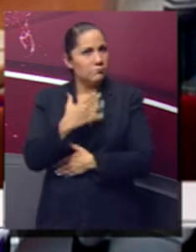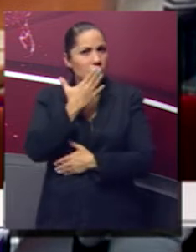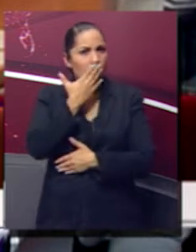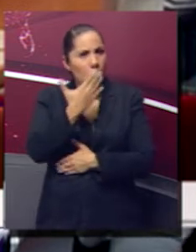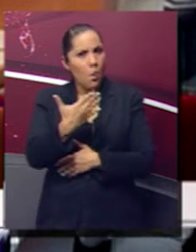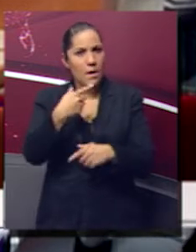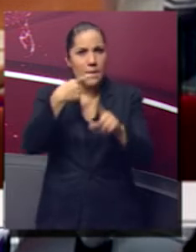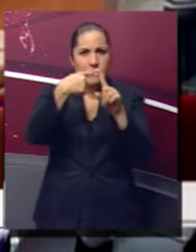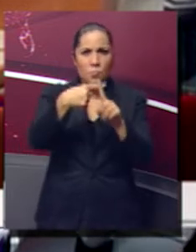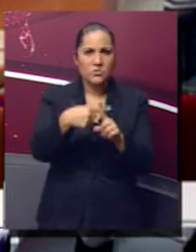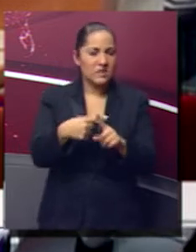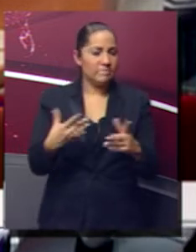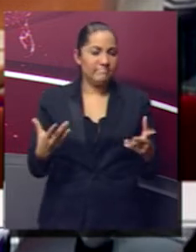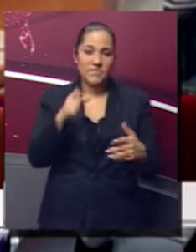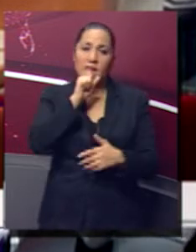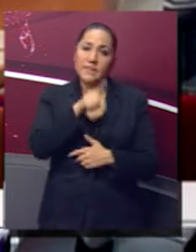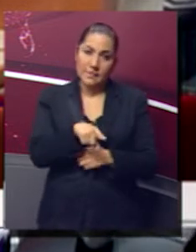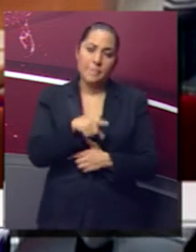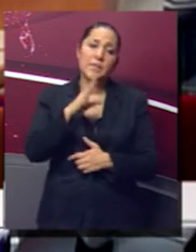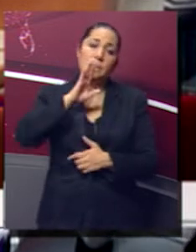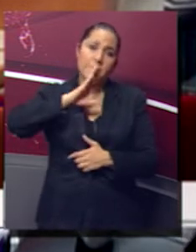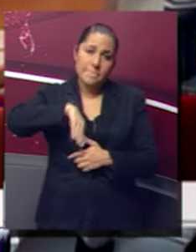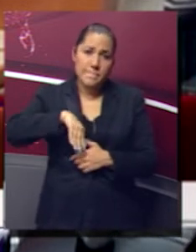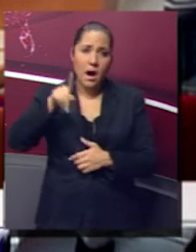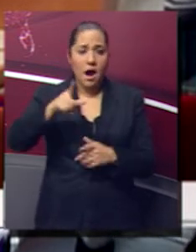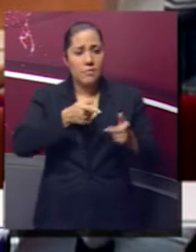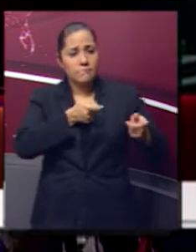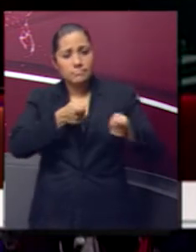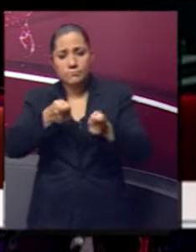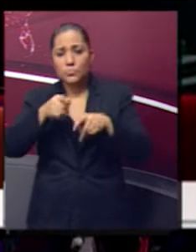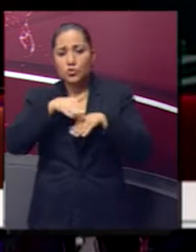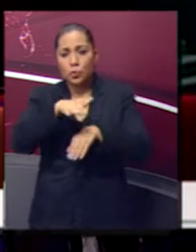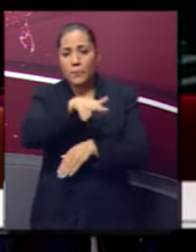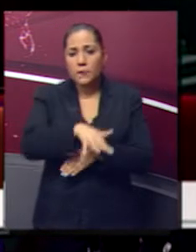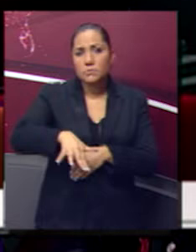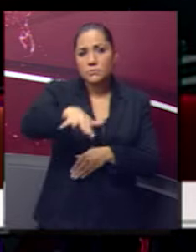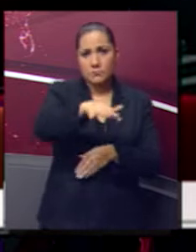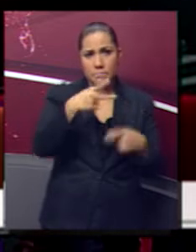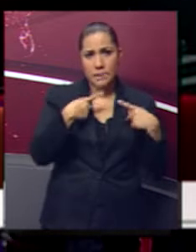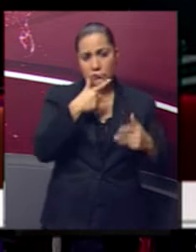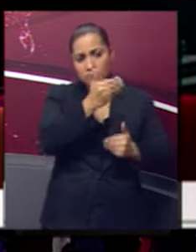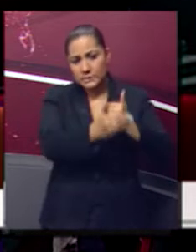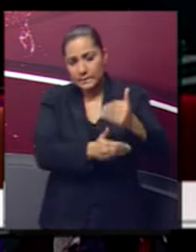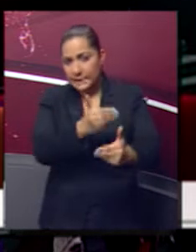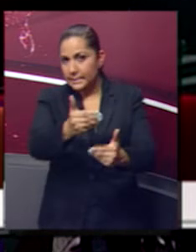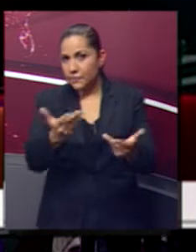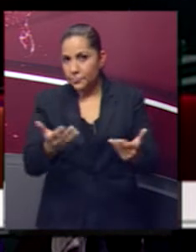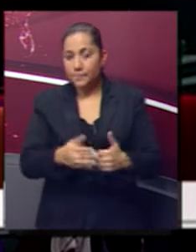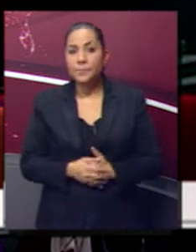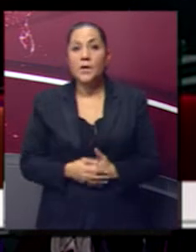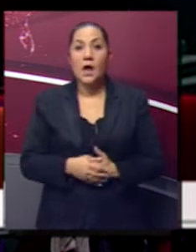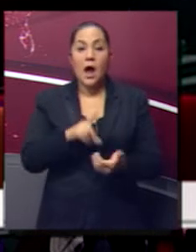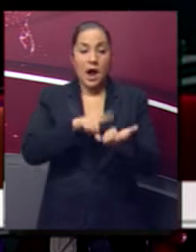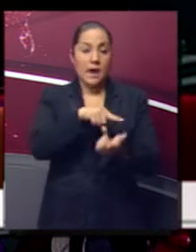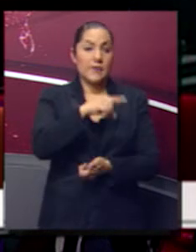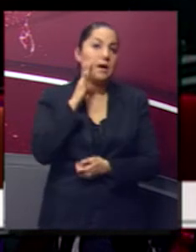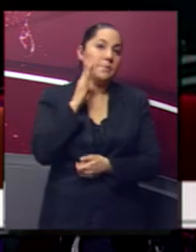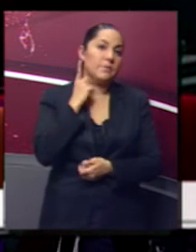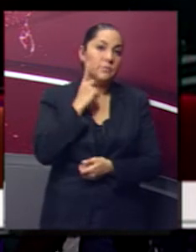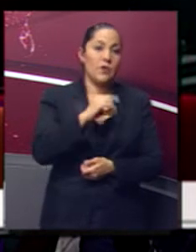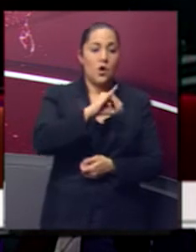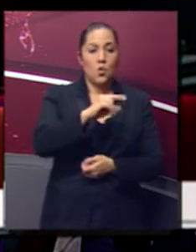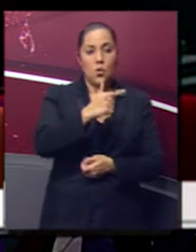con la mala conducción de la política de desarrollo del Estado. En tanto, en la Cámara de Diputados, Jorge Álvarez Maínez, de